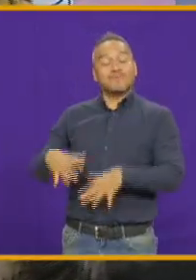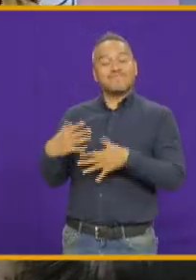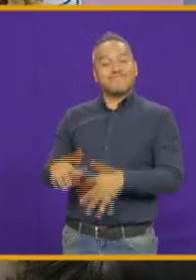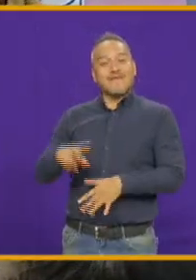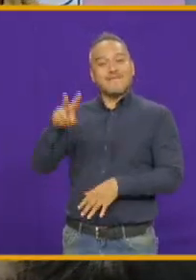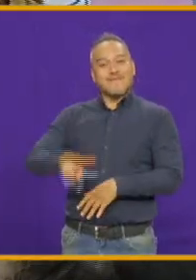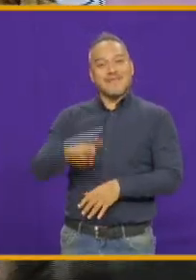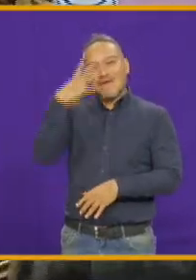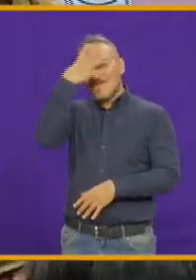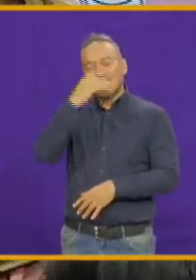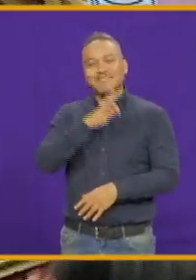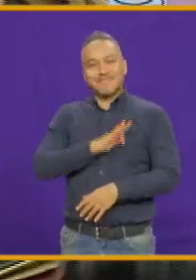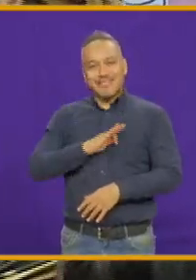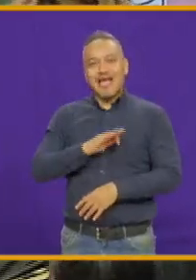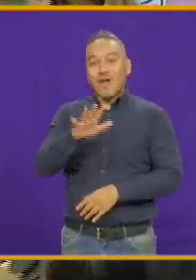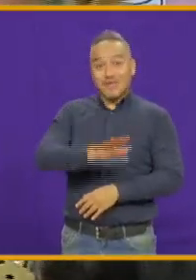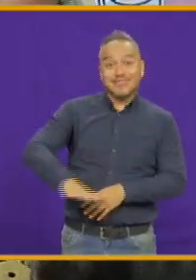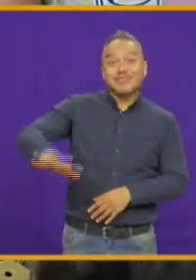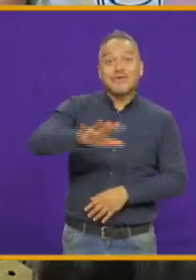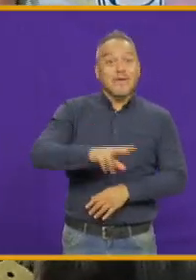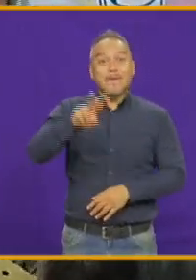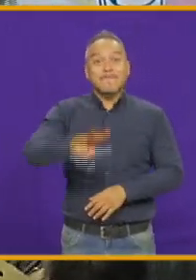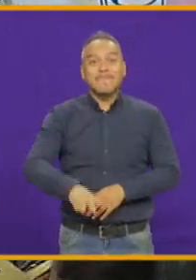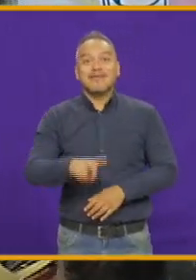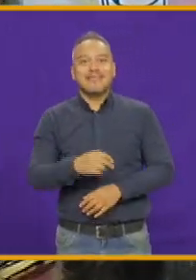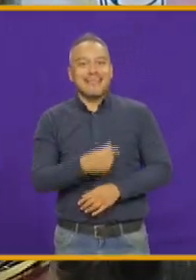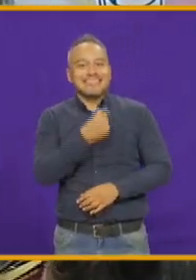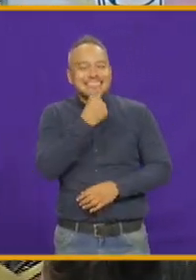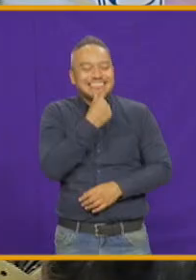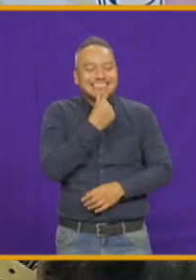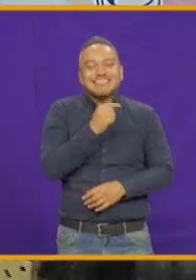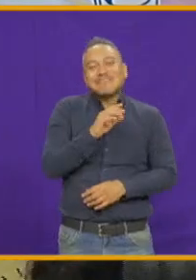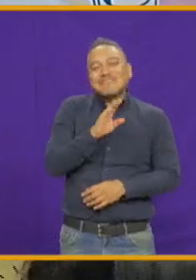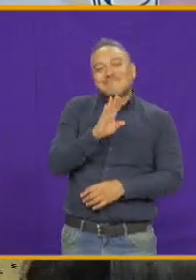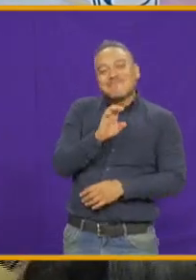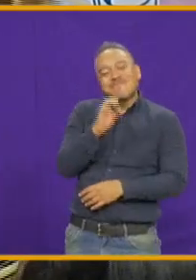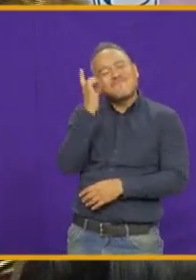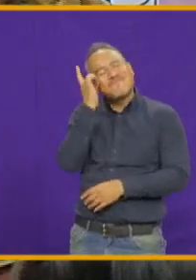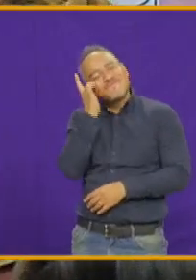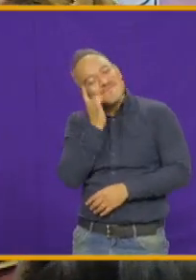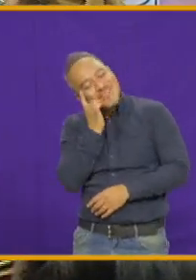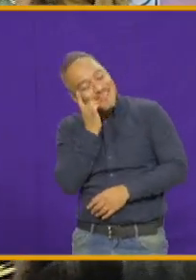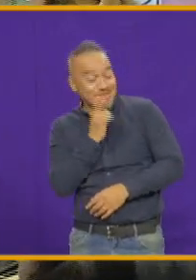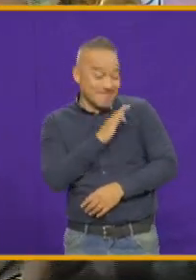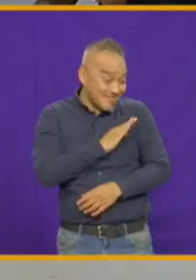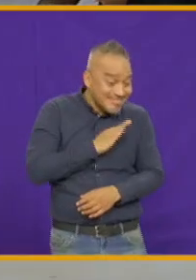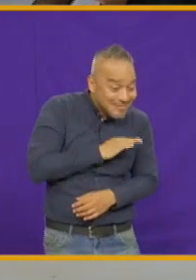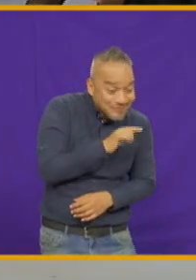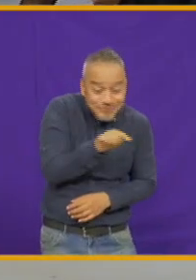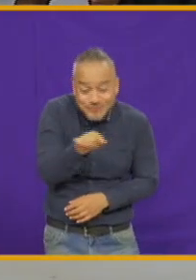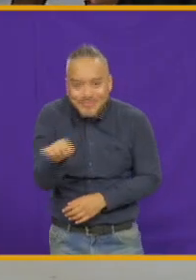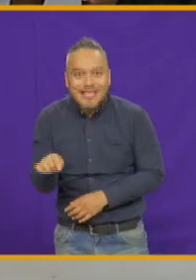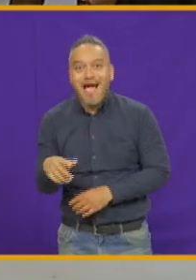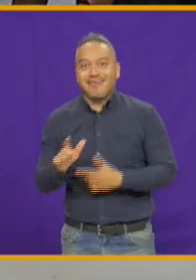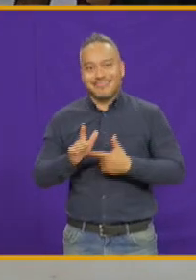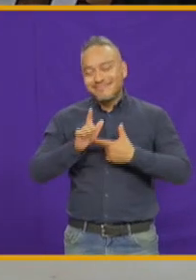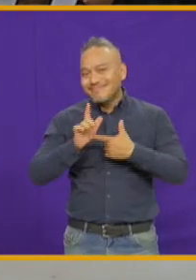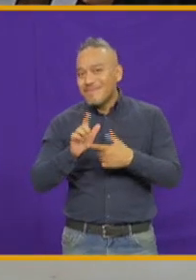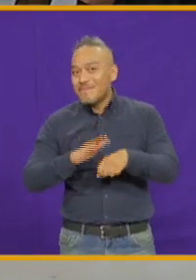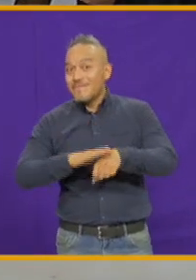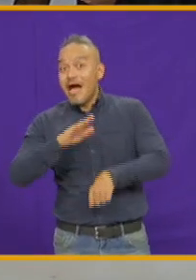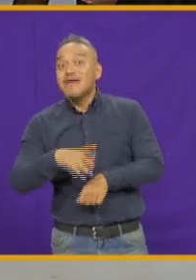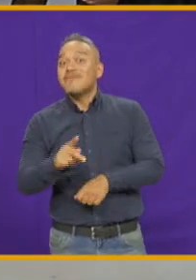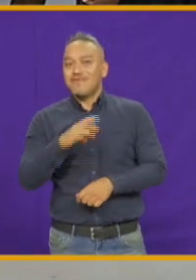chicas también a los chicos que están por ahí durmiendo muy a gusto y bueno Seguiremos con más en el programa pero